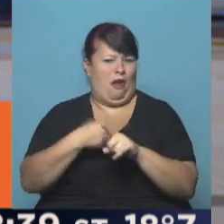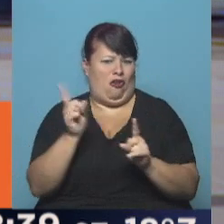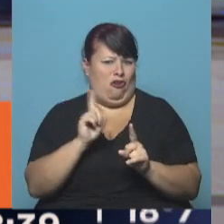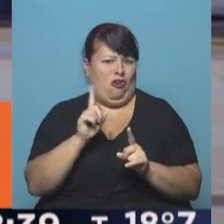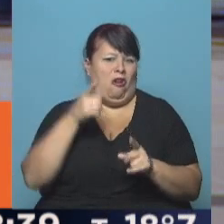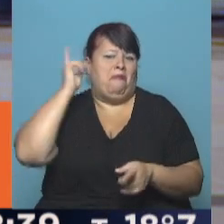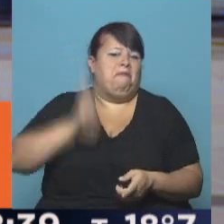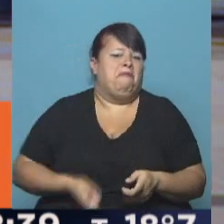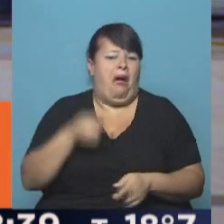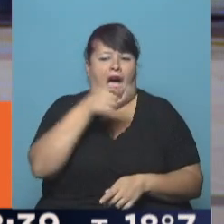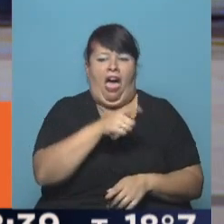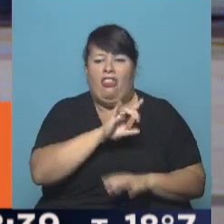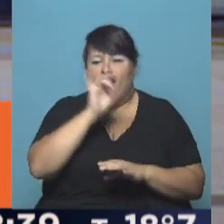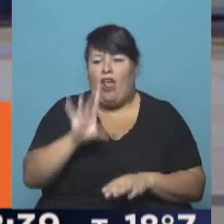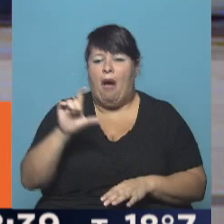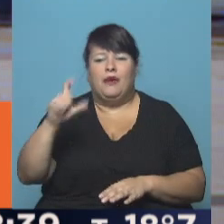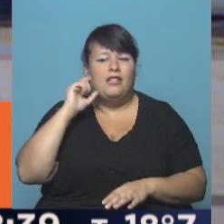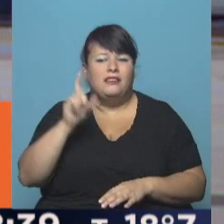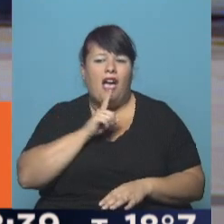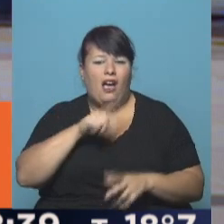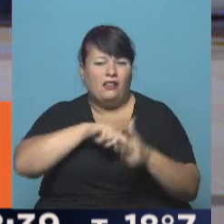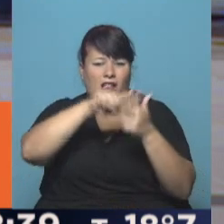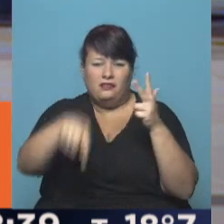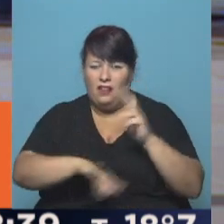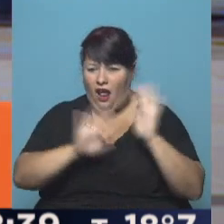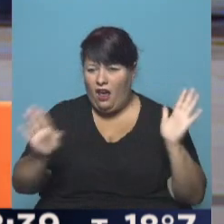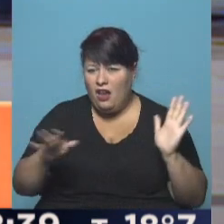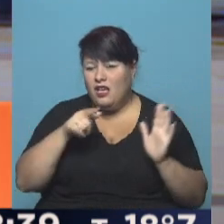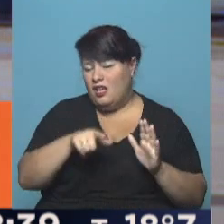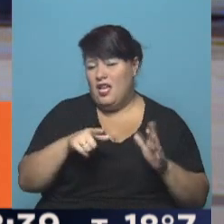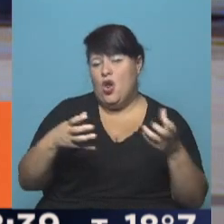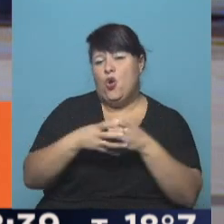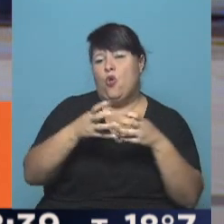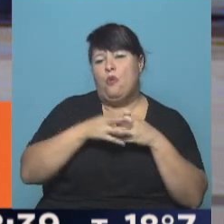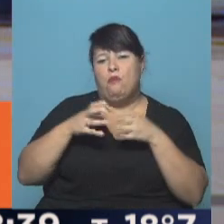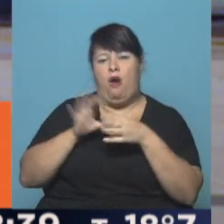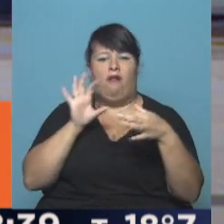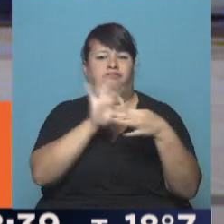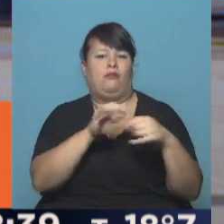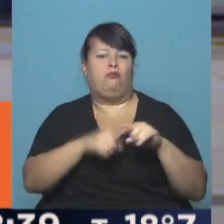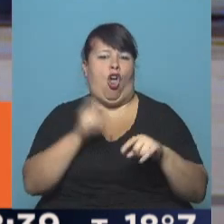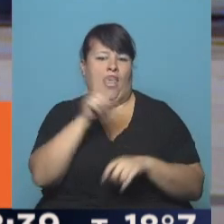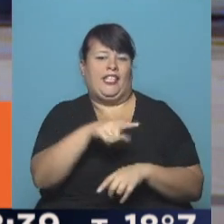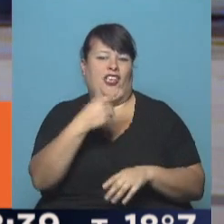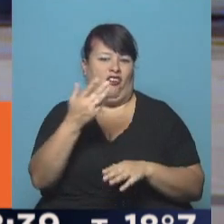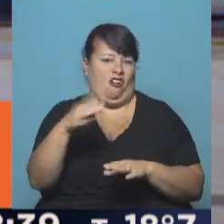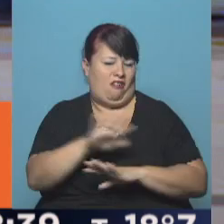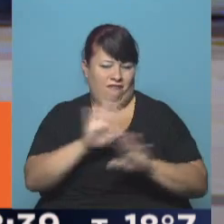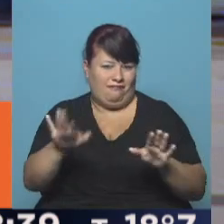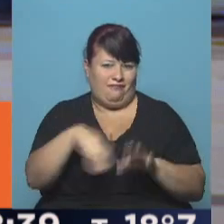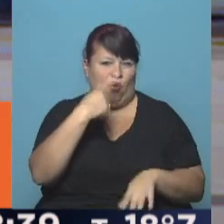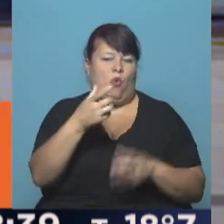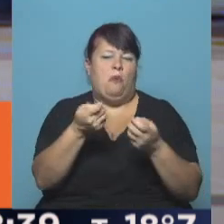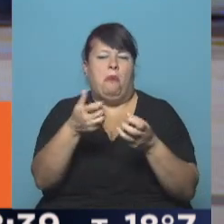paro decretado por la cgt del triunvirato y los partidos políticos en retirada y en un